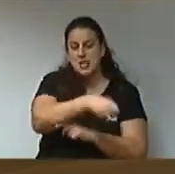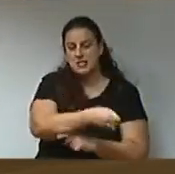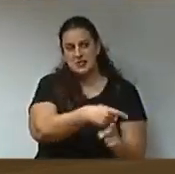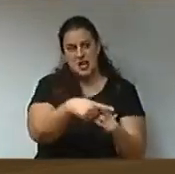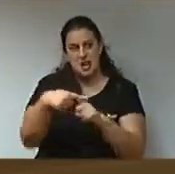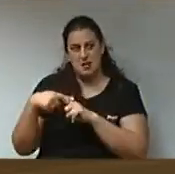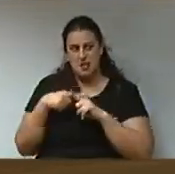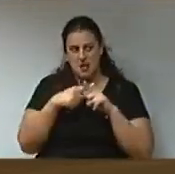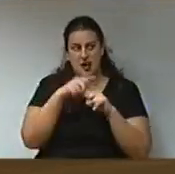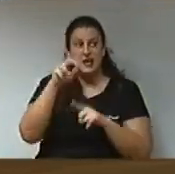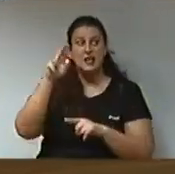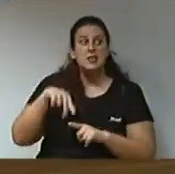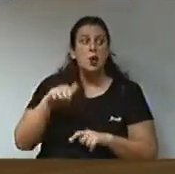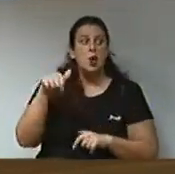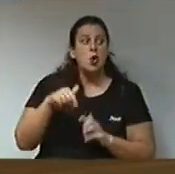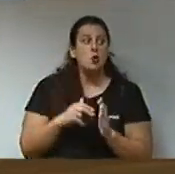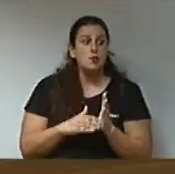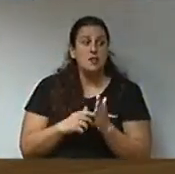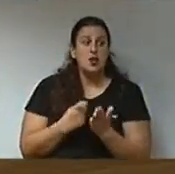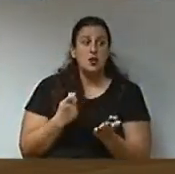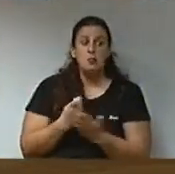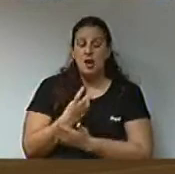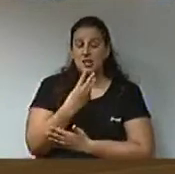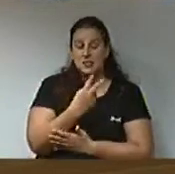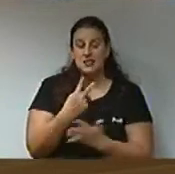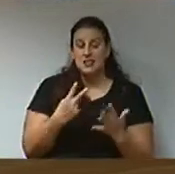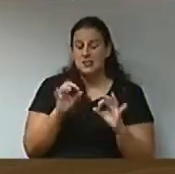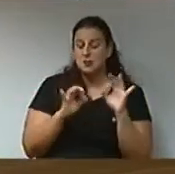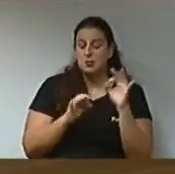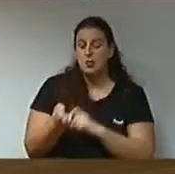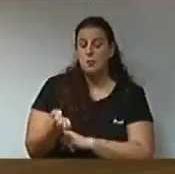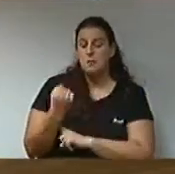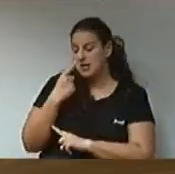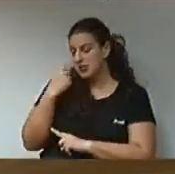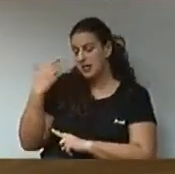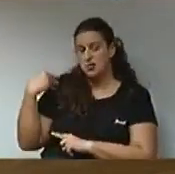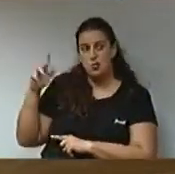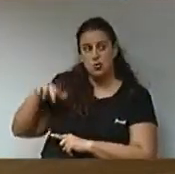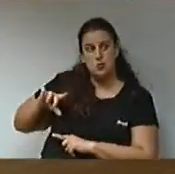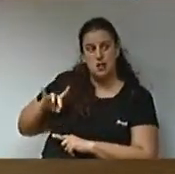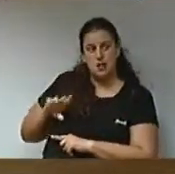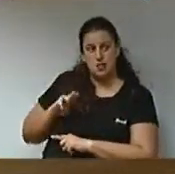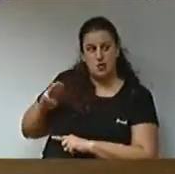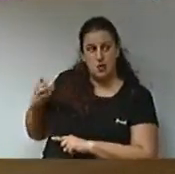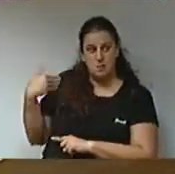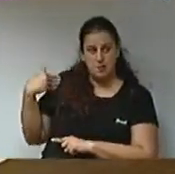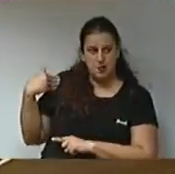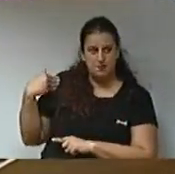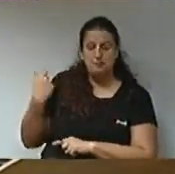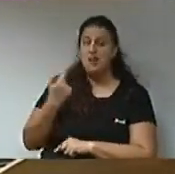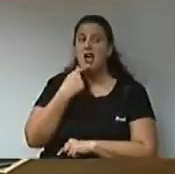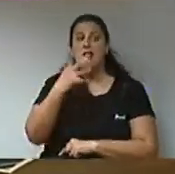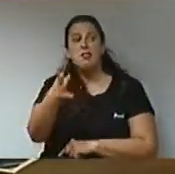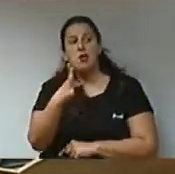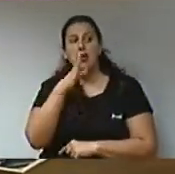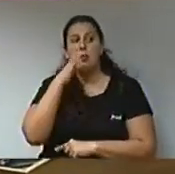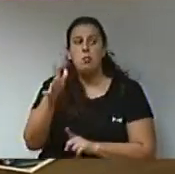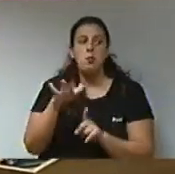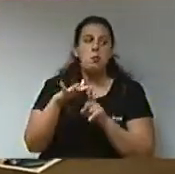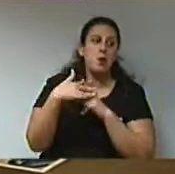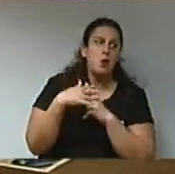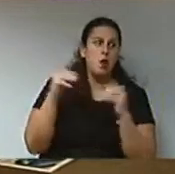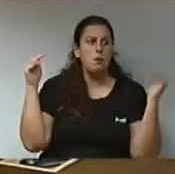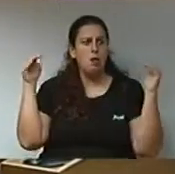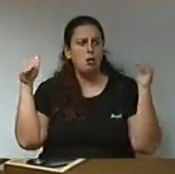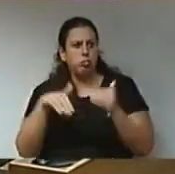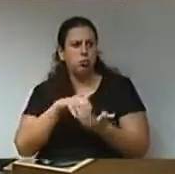hoy los valencianos pagan un 37% más de lo que pagaban en el año 2015 con el Partido Popular. Y todo esto se lo digo no por dibujar un panorama